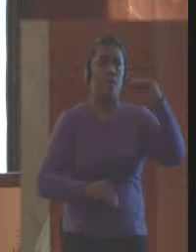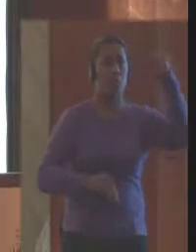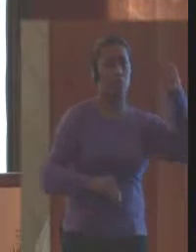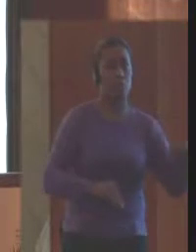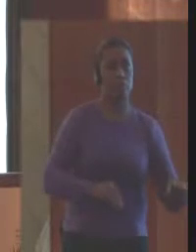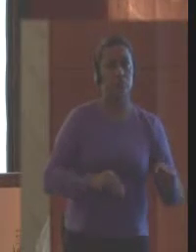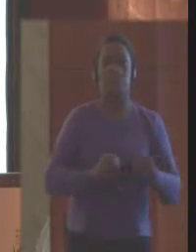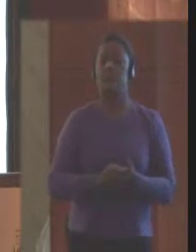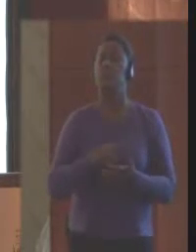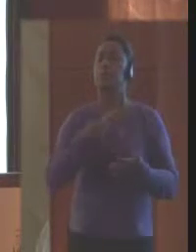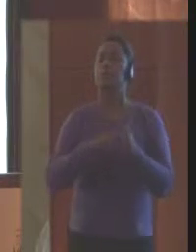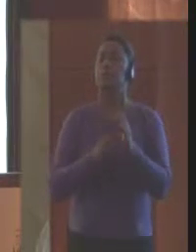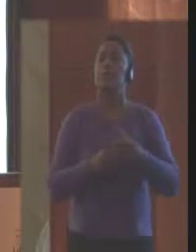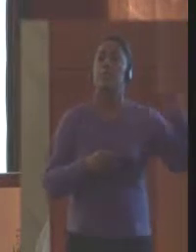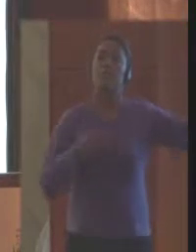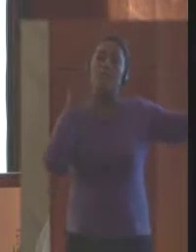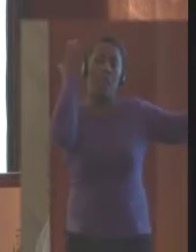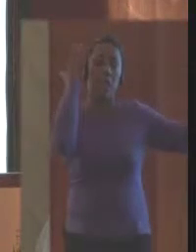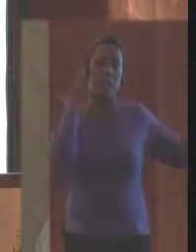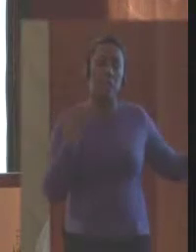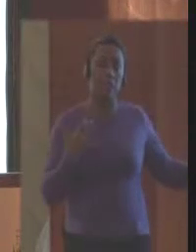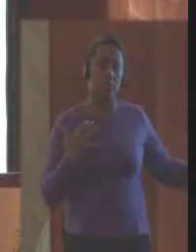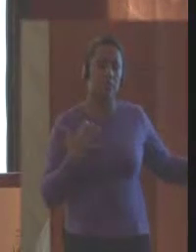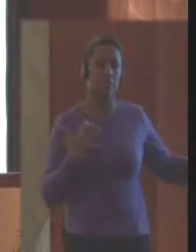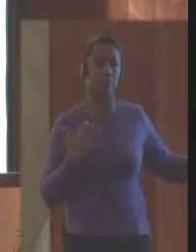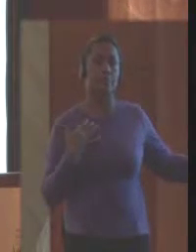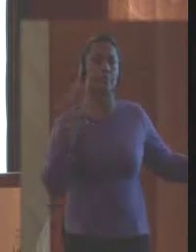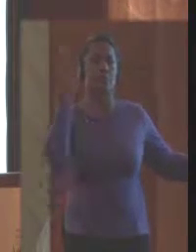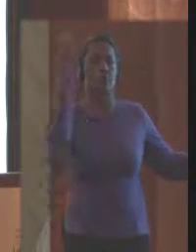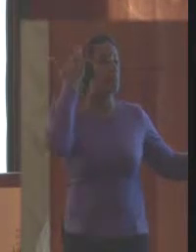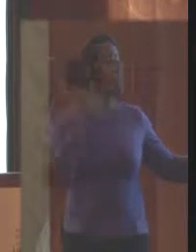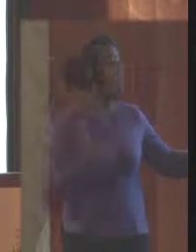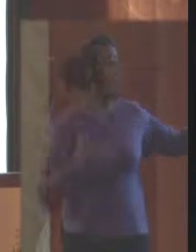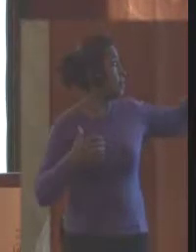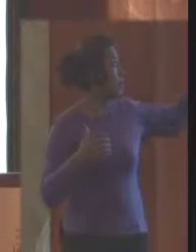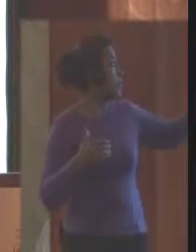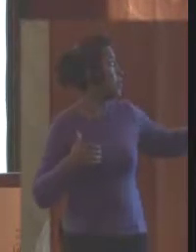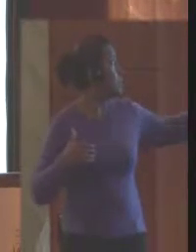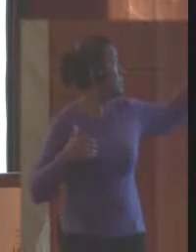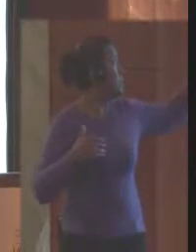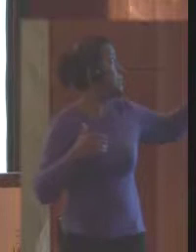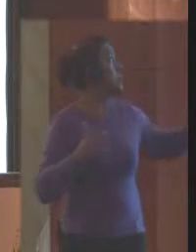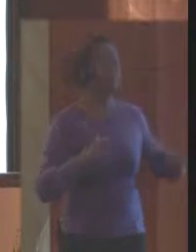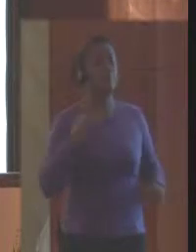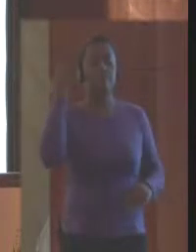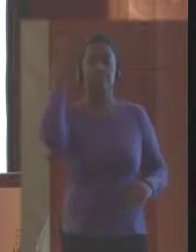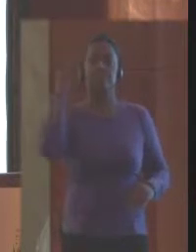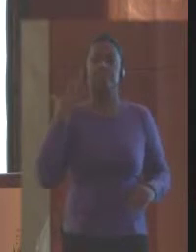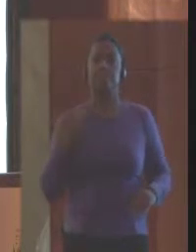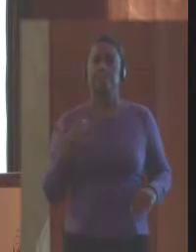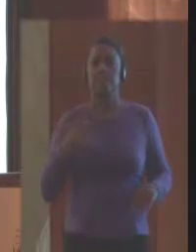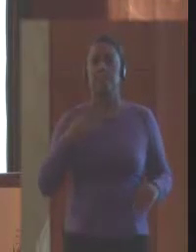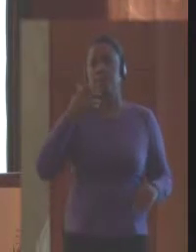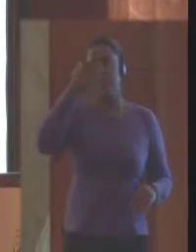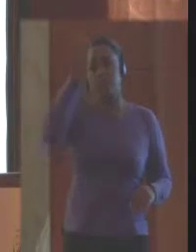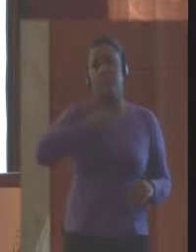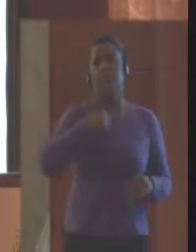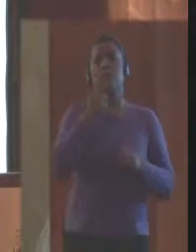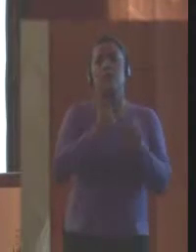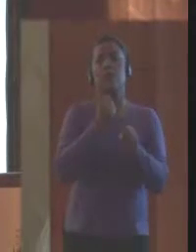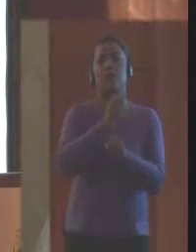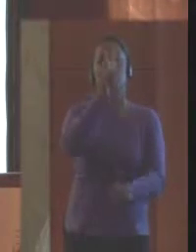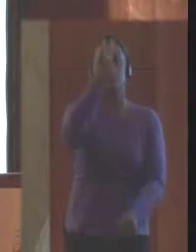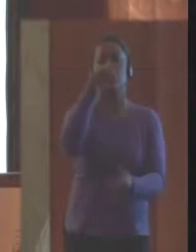media es la amarilla, la más grande de todas. La decisión es fácil en el año 2000.